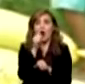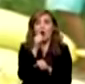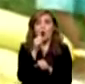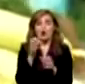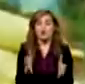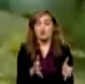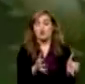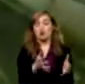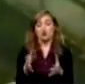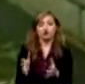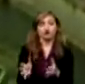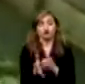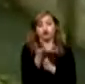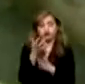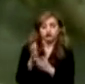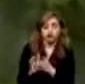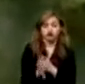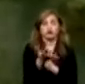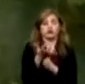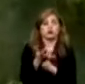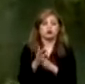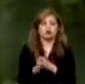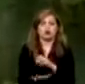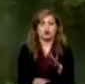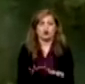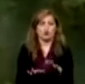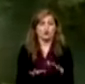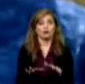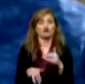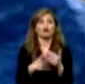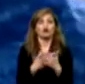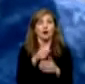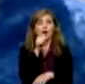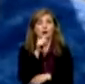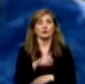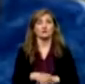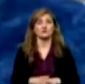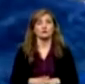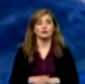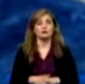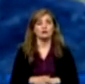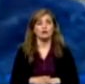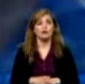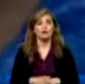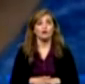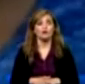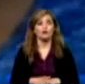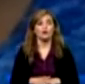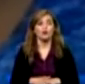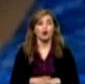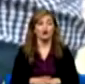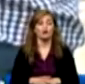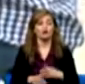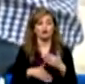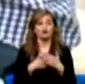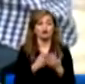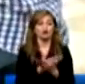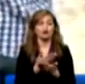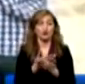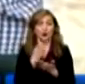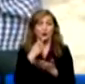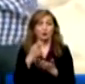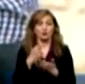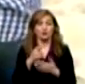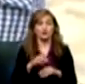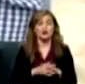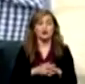embargo, aparece otro problema, el lodo y el agua empozada. Las cosas se mojaron también, todos están afectados. El alcalde del